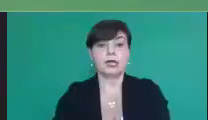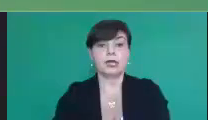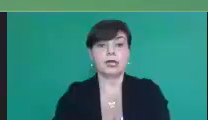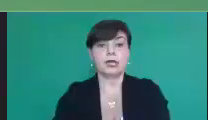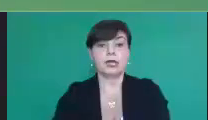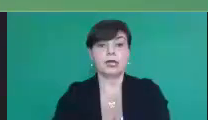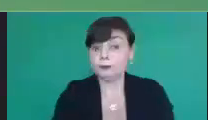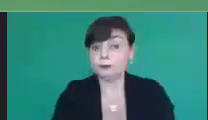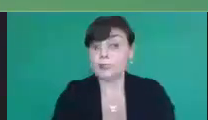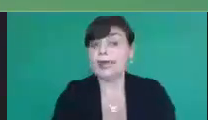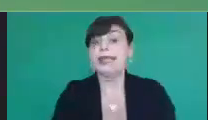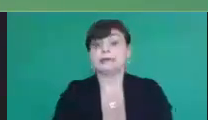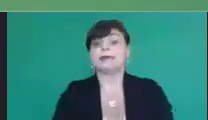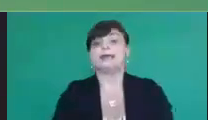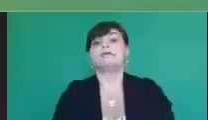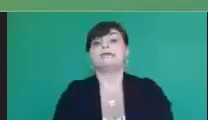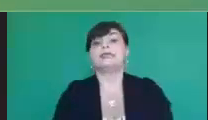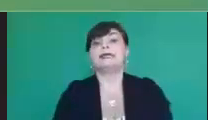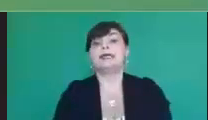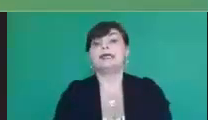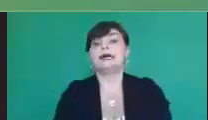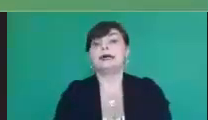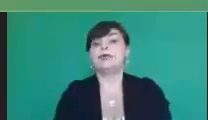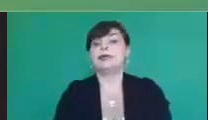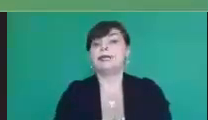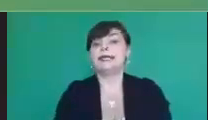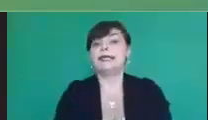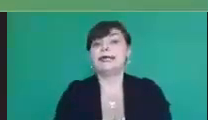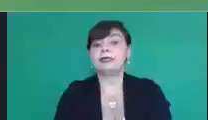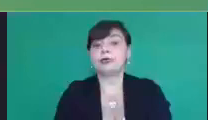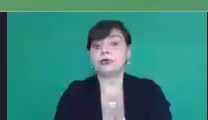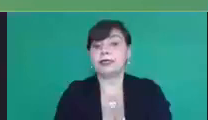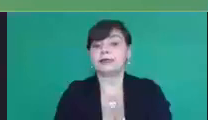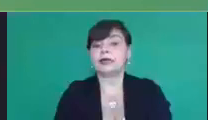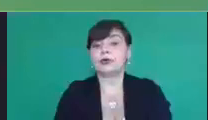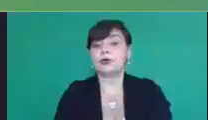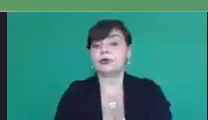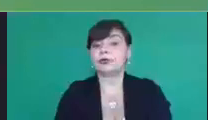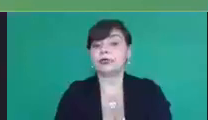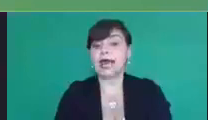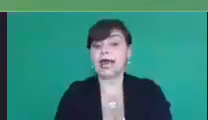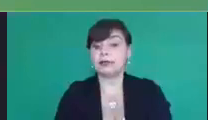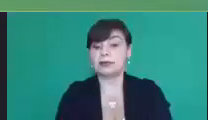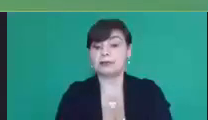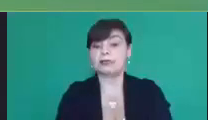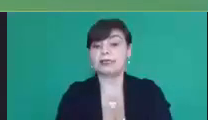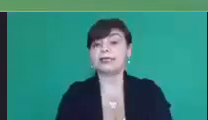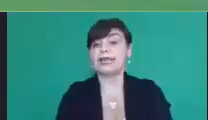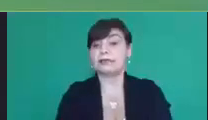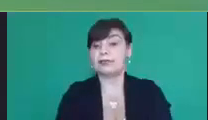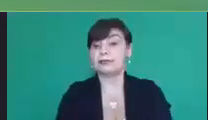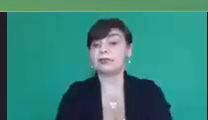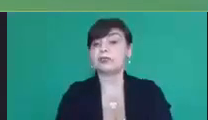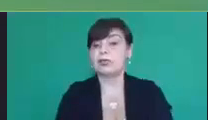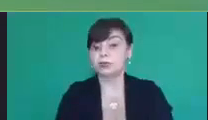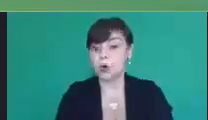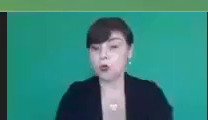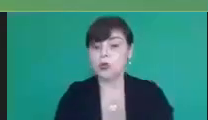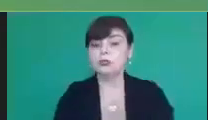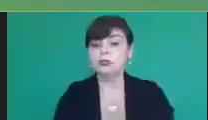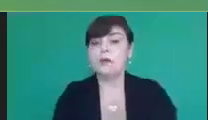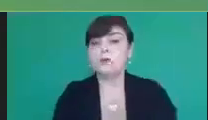Este año, el lema del Día Mundial de la Inocuidad de los Alimentos es alimentos